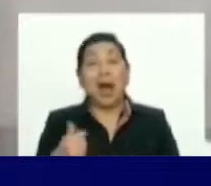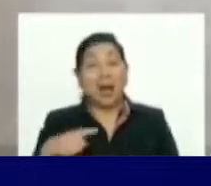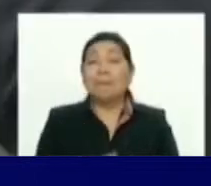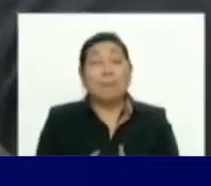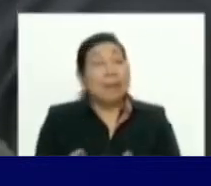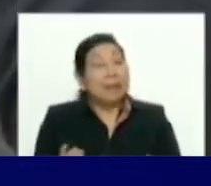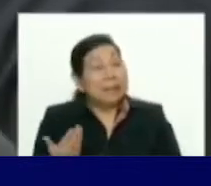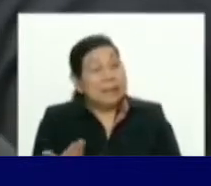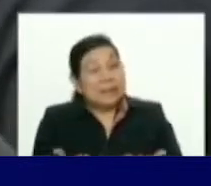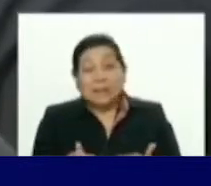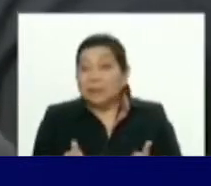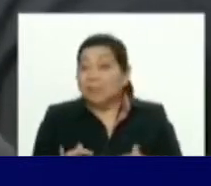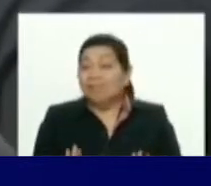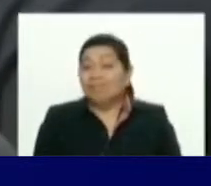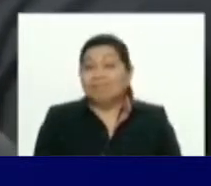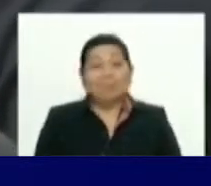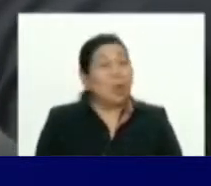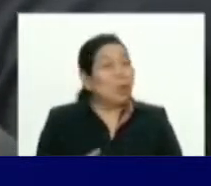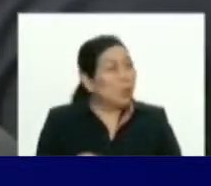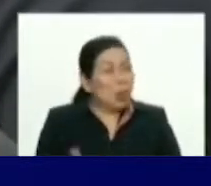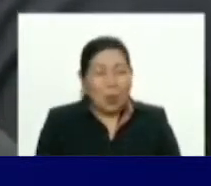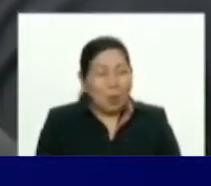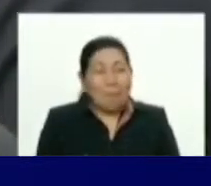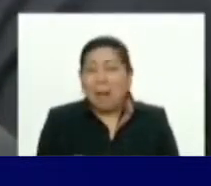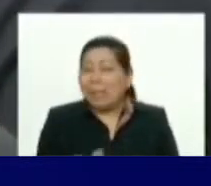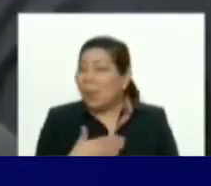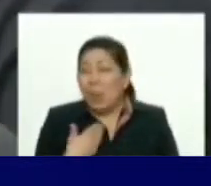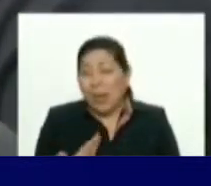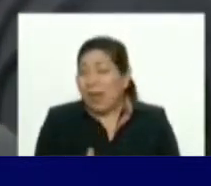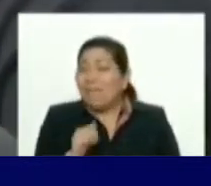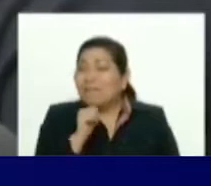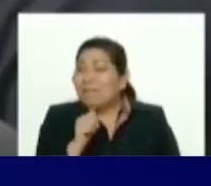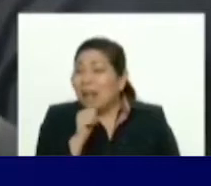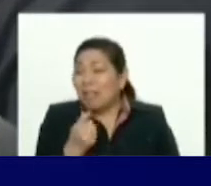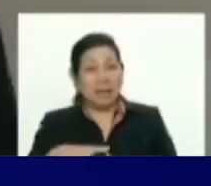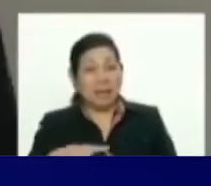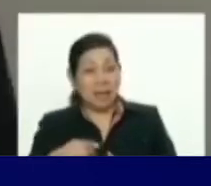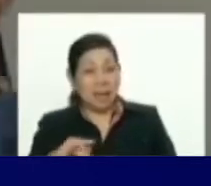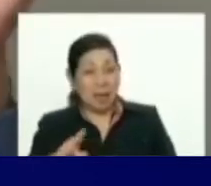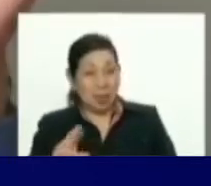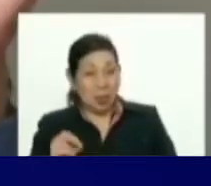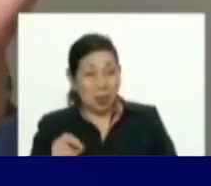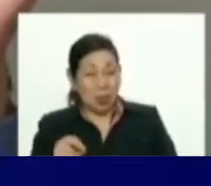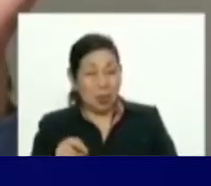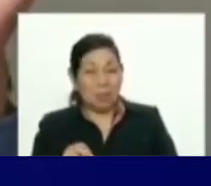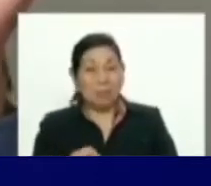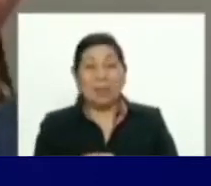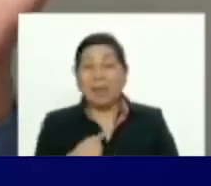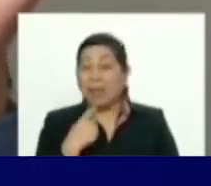Además, respondió acerca de las declaraciones de Antauro Humala sobre postular a la presidencia de la